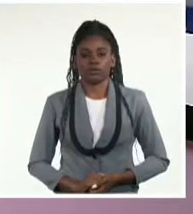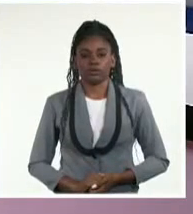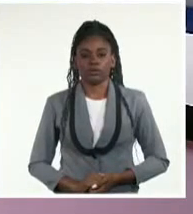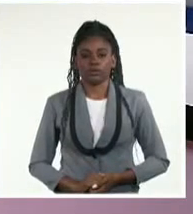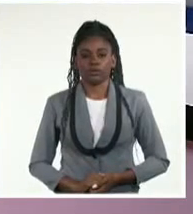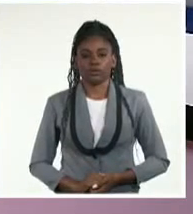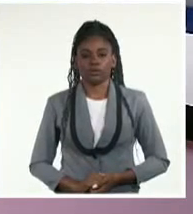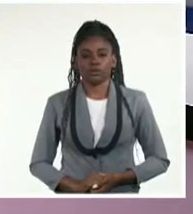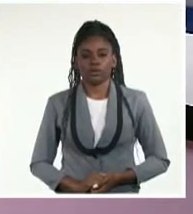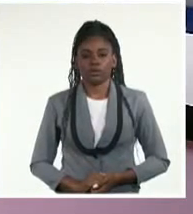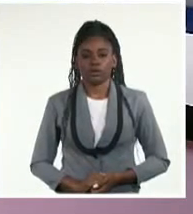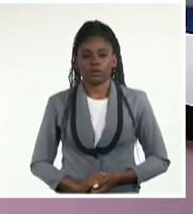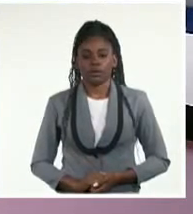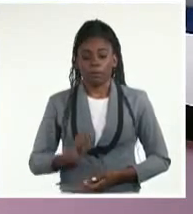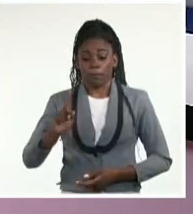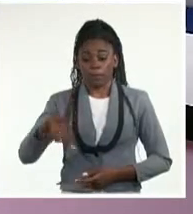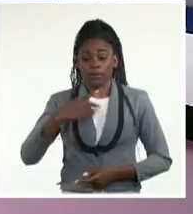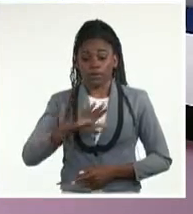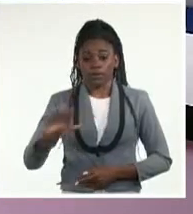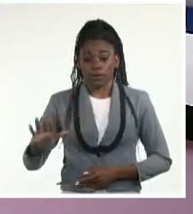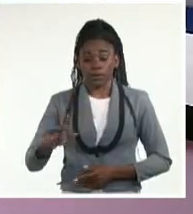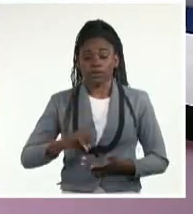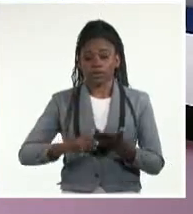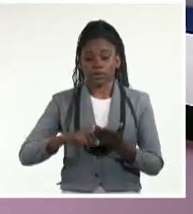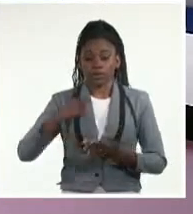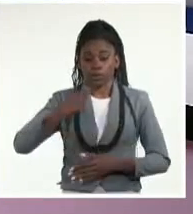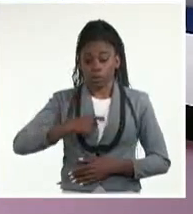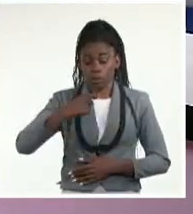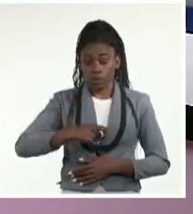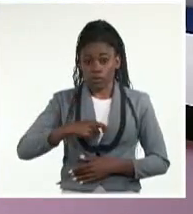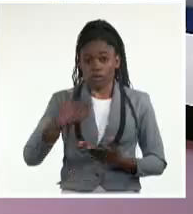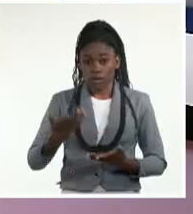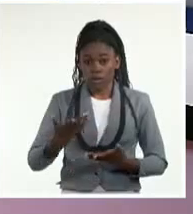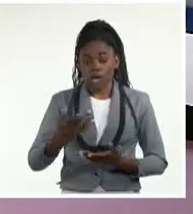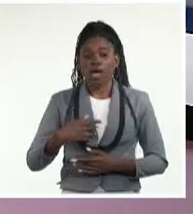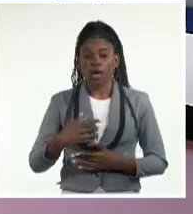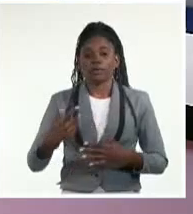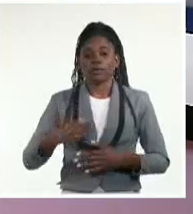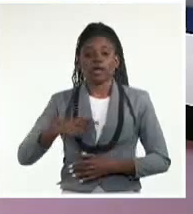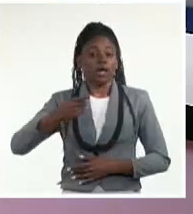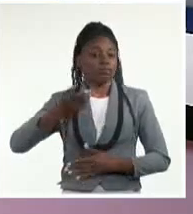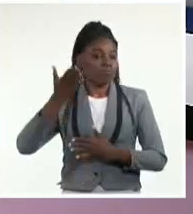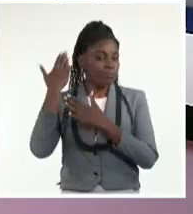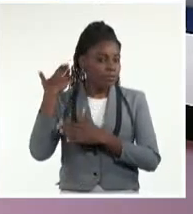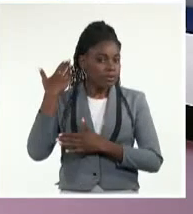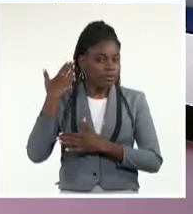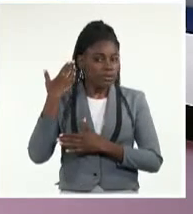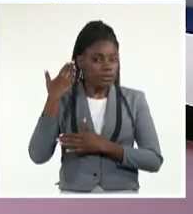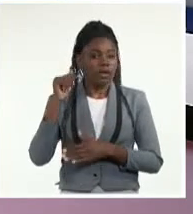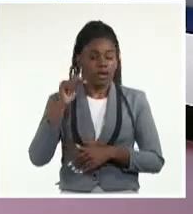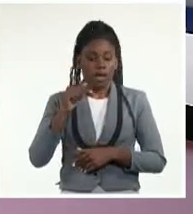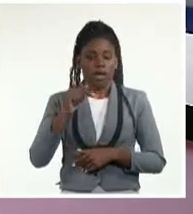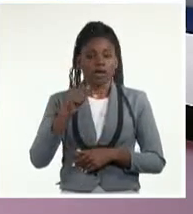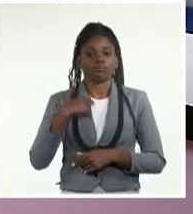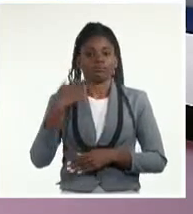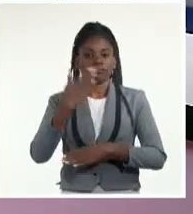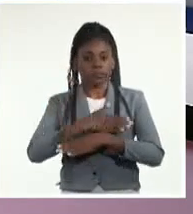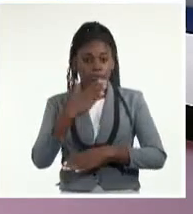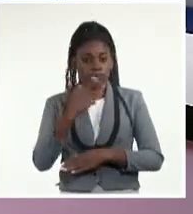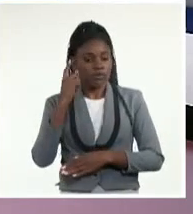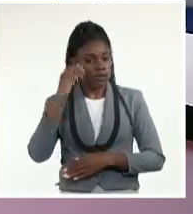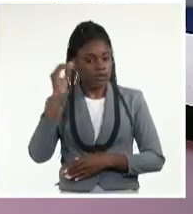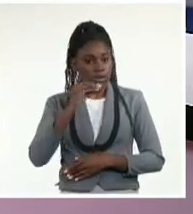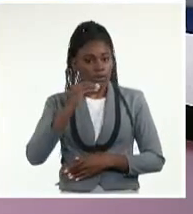Durante la primera semana del juicio correspondiente a la demanda interpuesta por el fondo buitre CRF y Limited en la Alta Corte